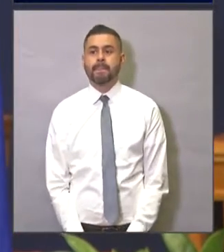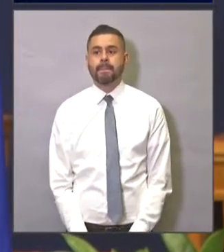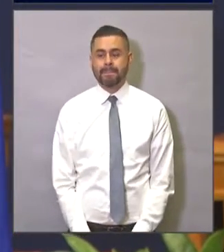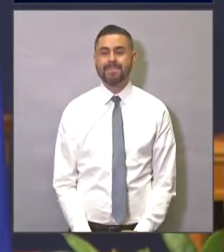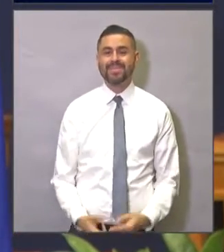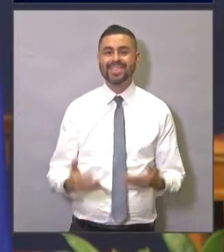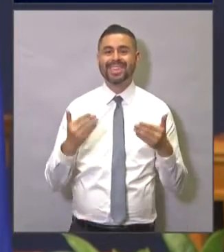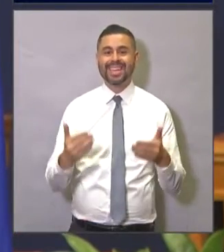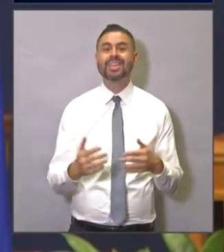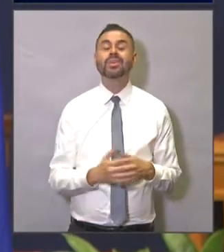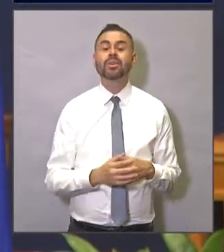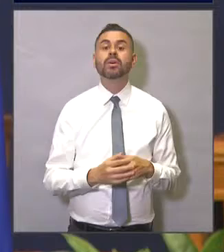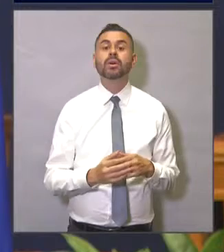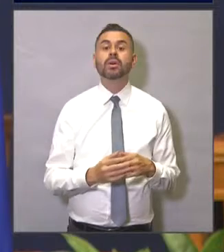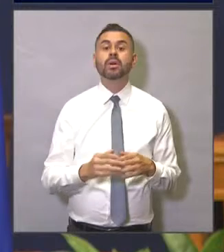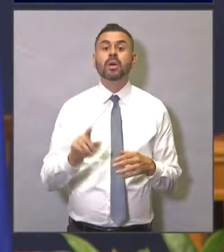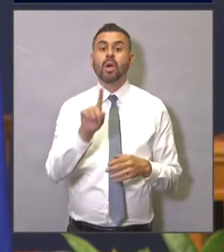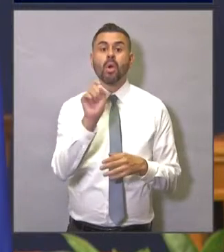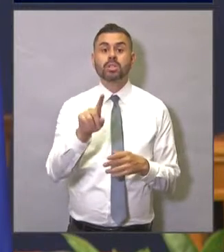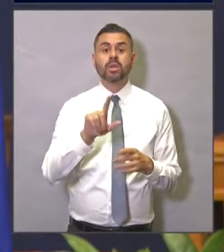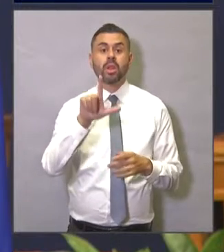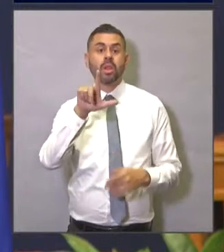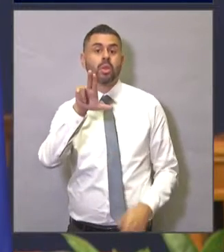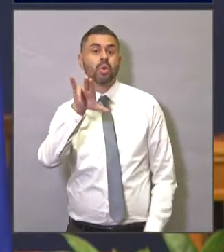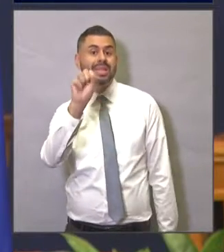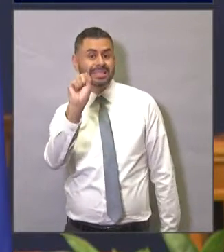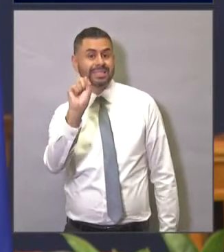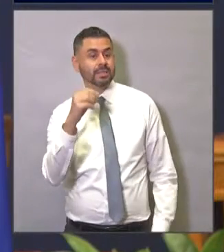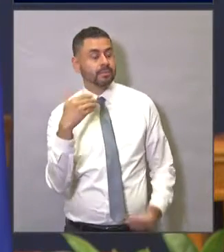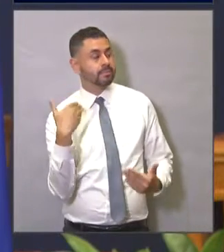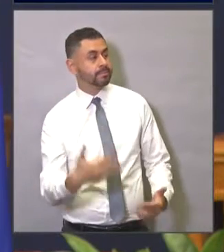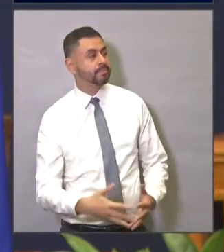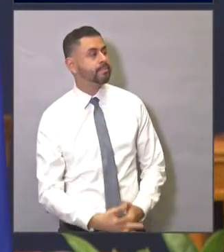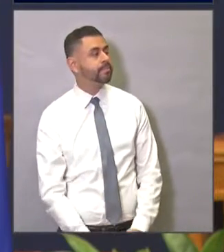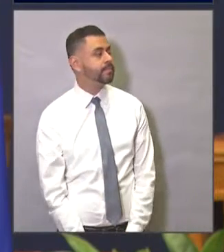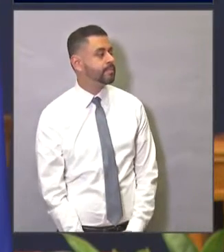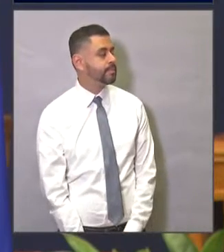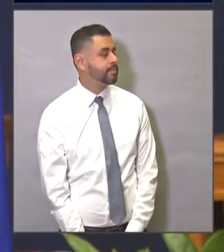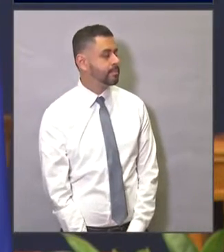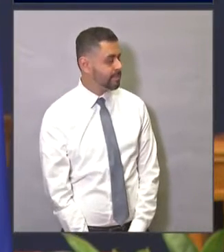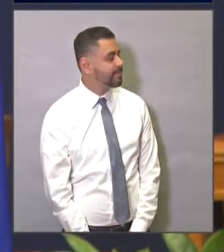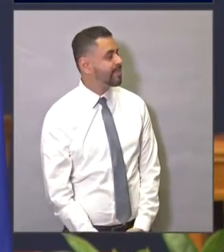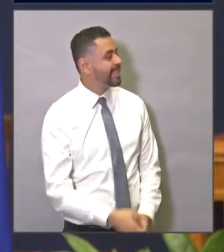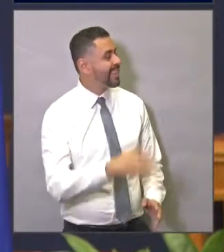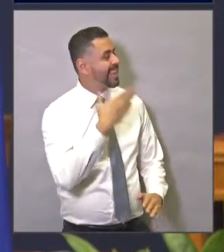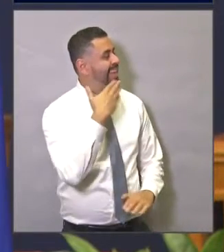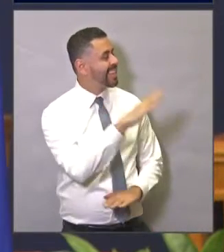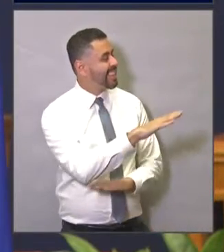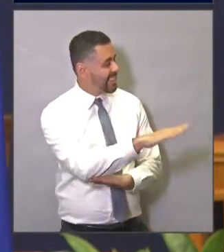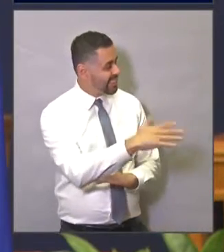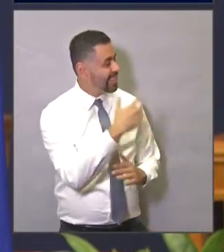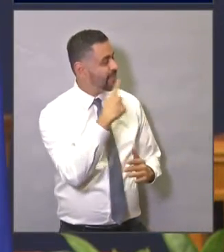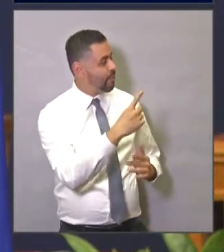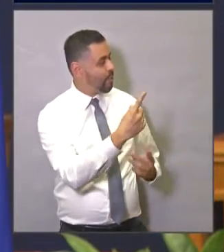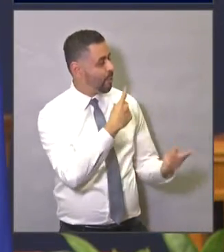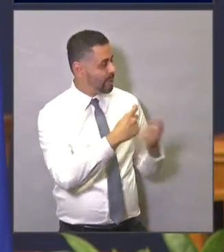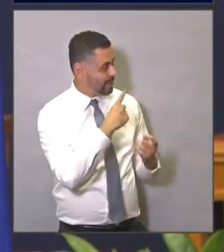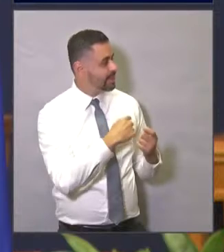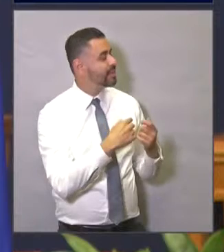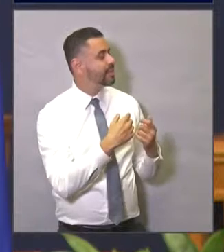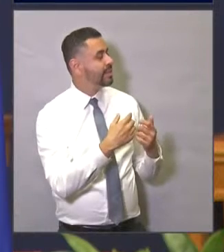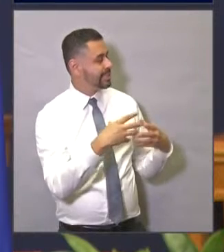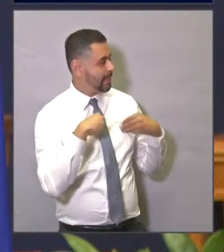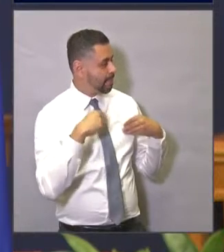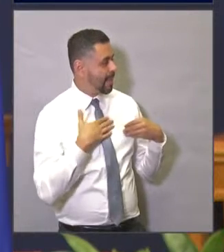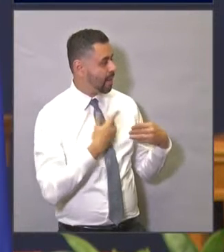Thank you. We have a question from Luis Treto. Your line is open. Gracias, Jackie, por tomar la pregunta. Si nos puedes hablar sobre